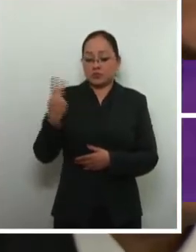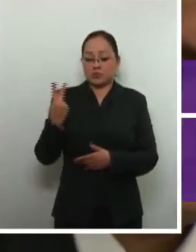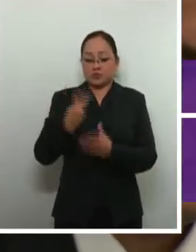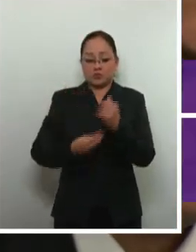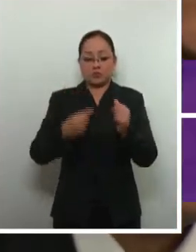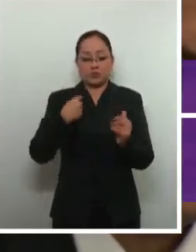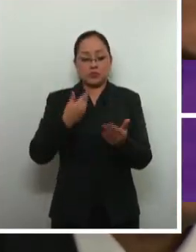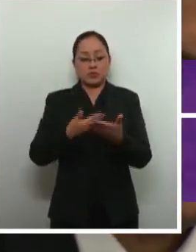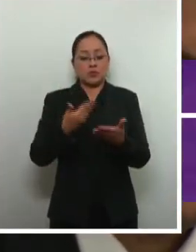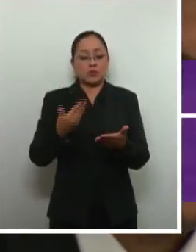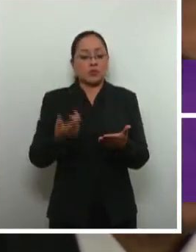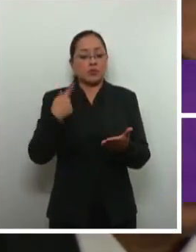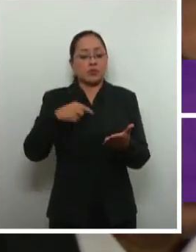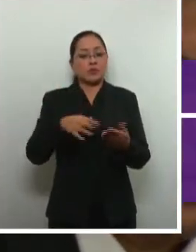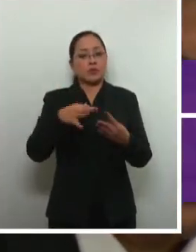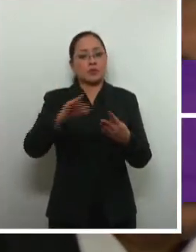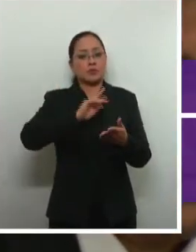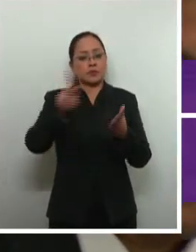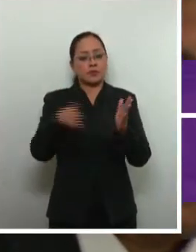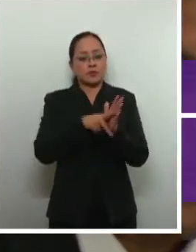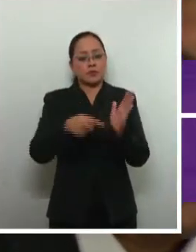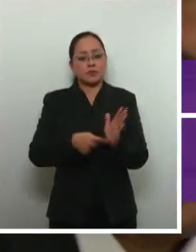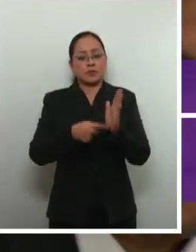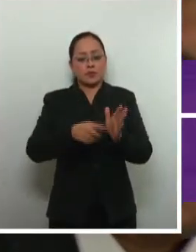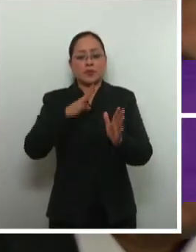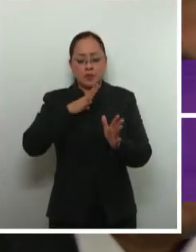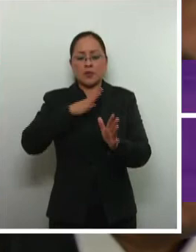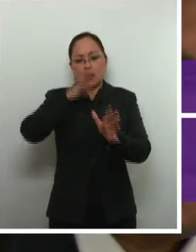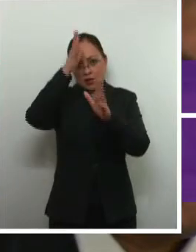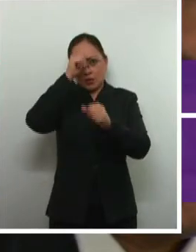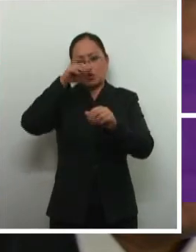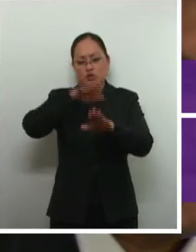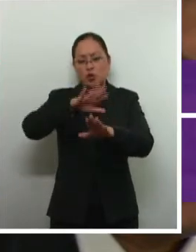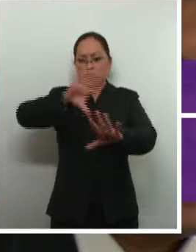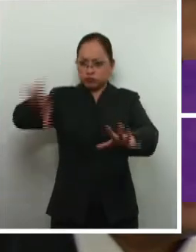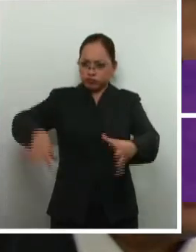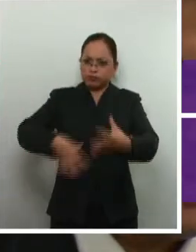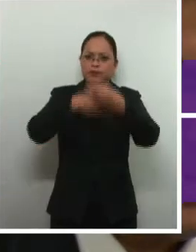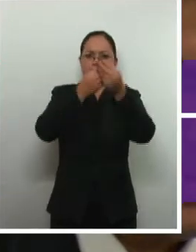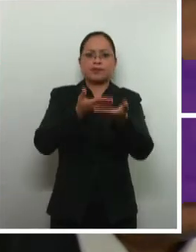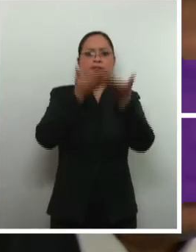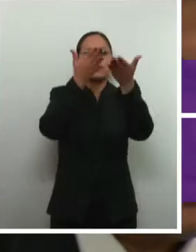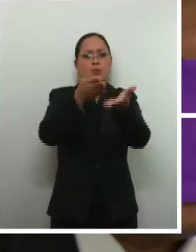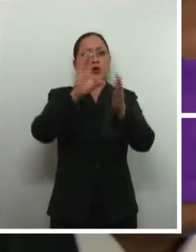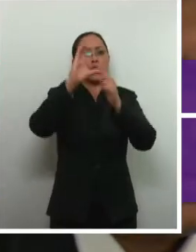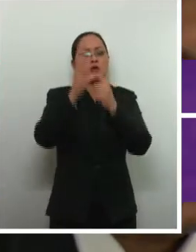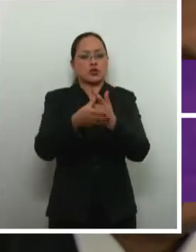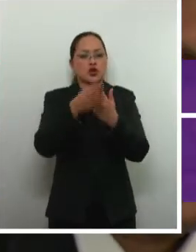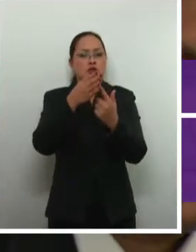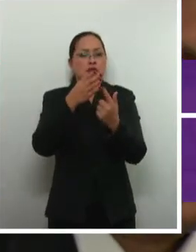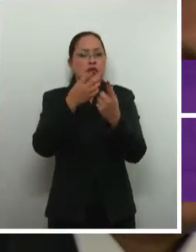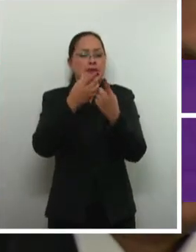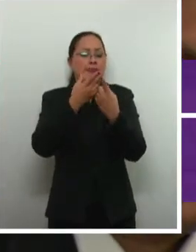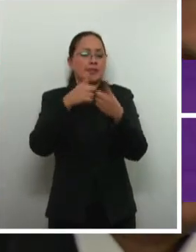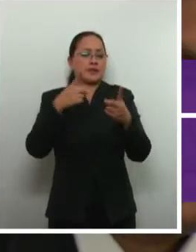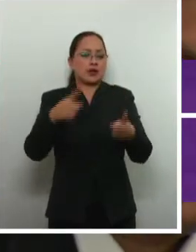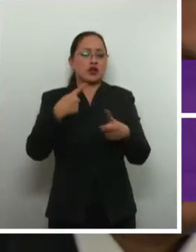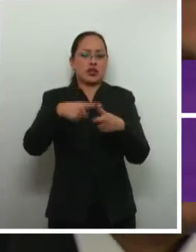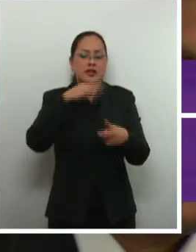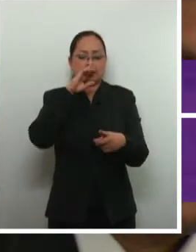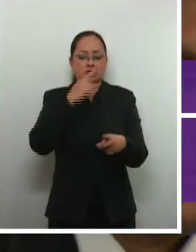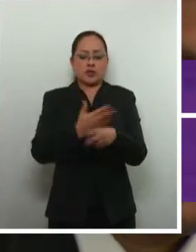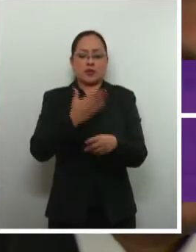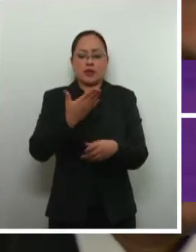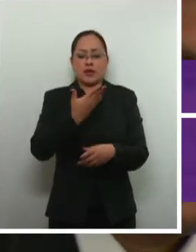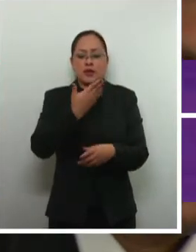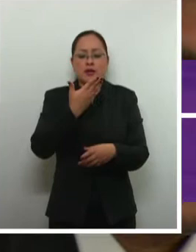reserva, estamos de acuerdo con la mega reserva que presentó la Comisión de Desarrollo presidida por el